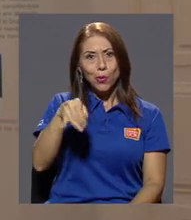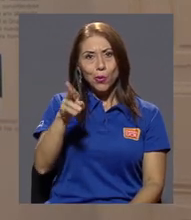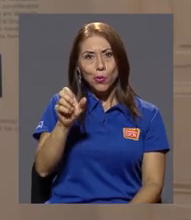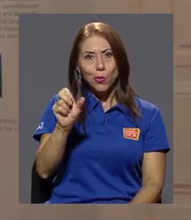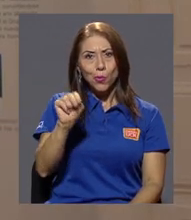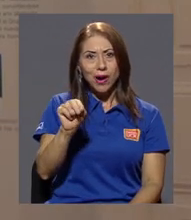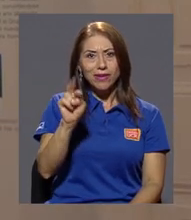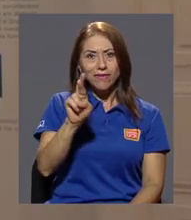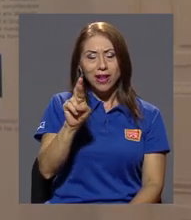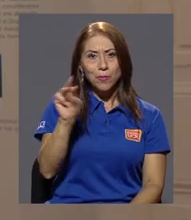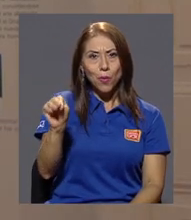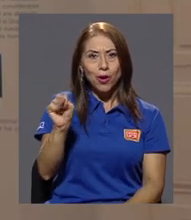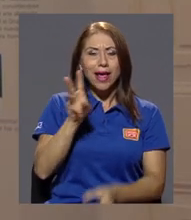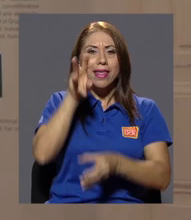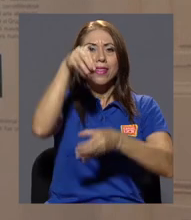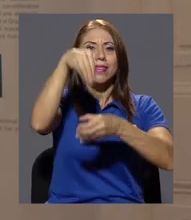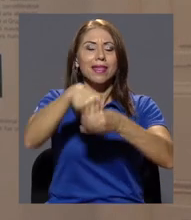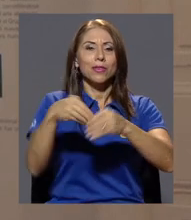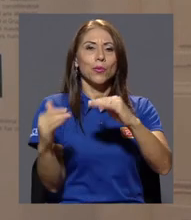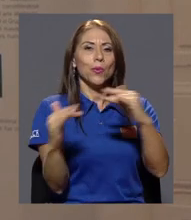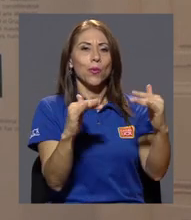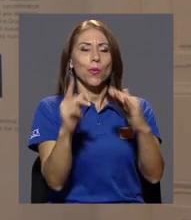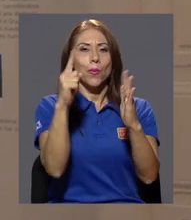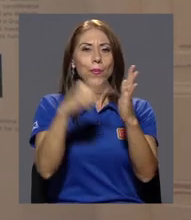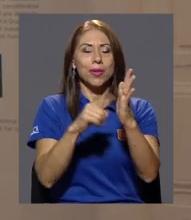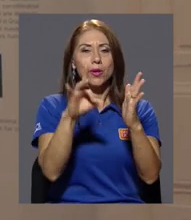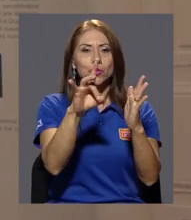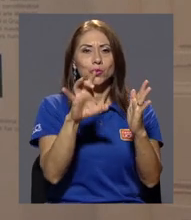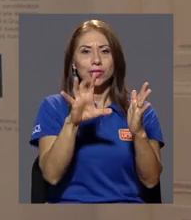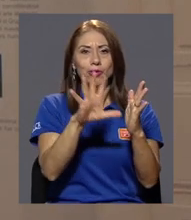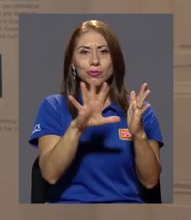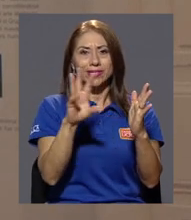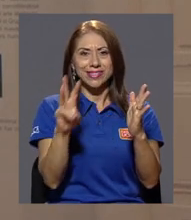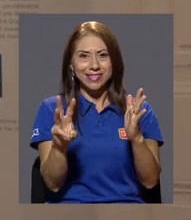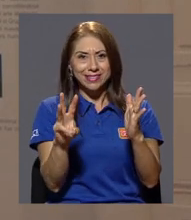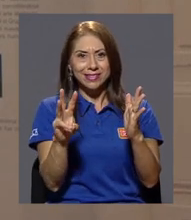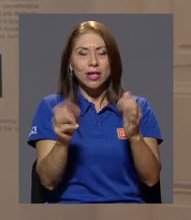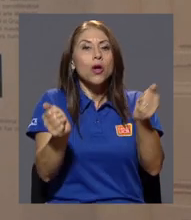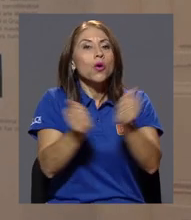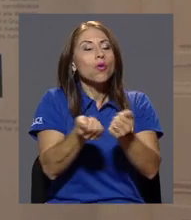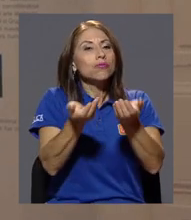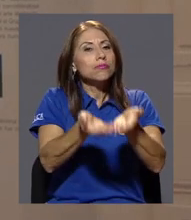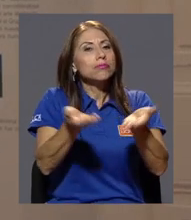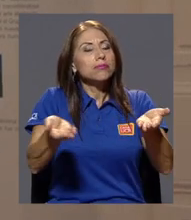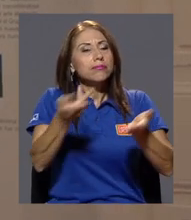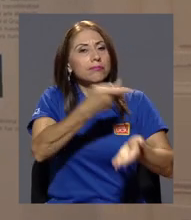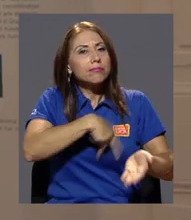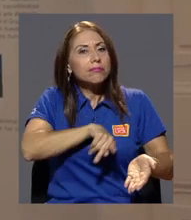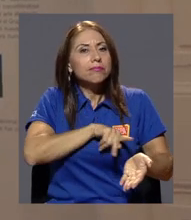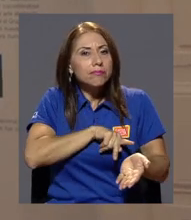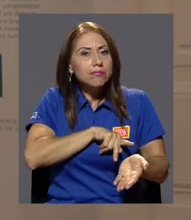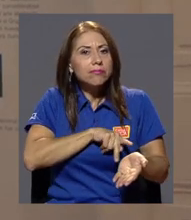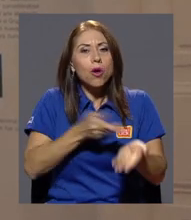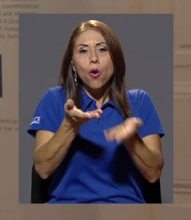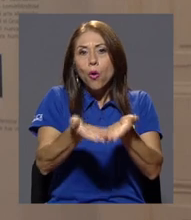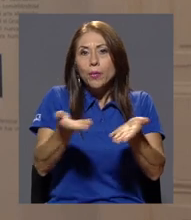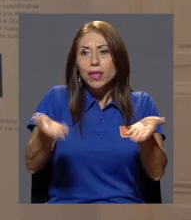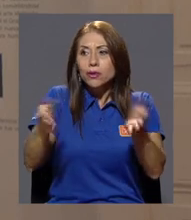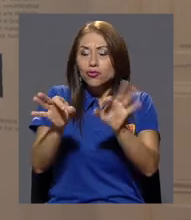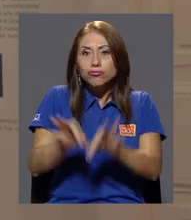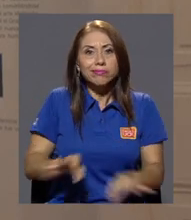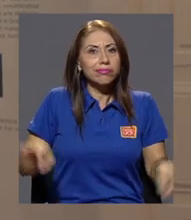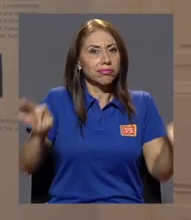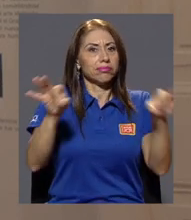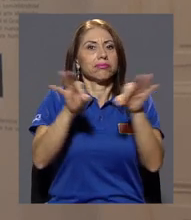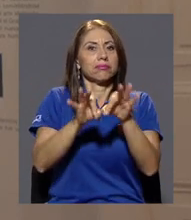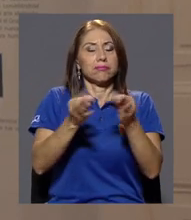dentro de la campaña de 1856, a través, digamos, de objetos personales, objetos que fueron